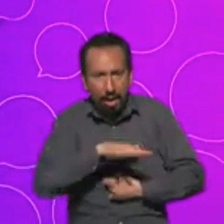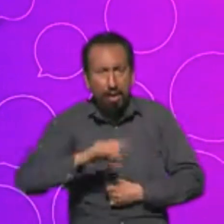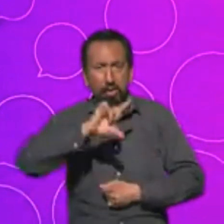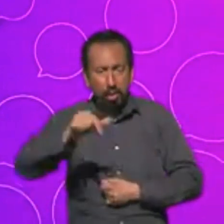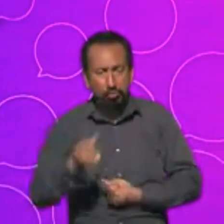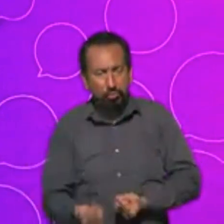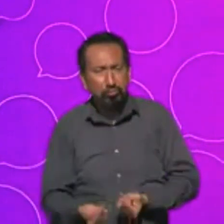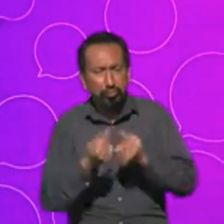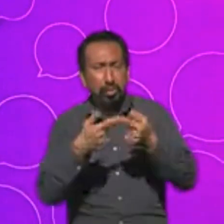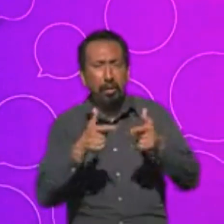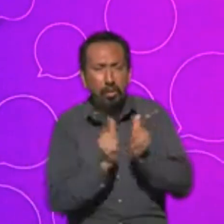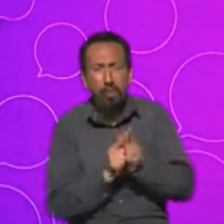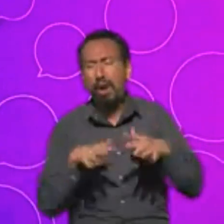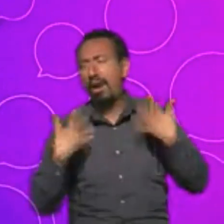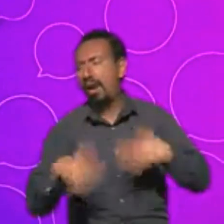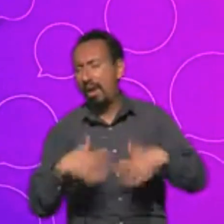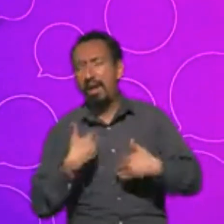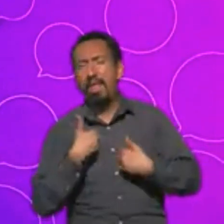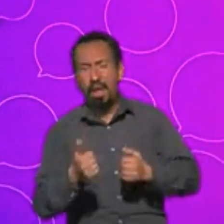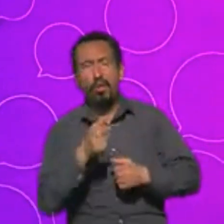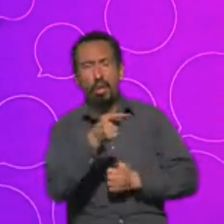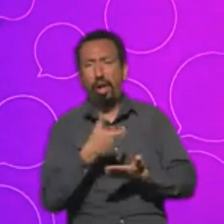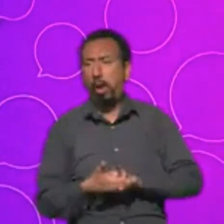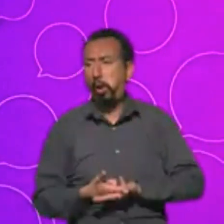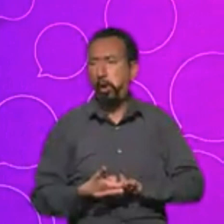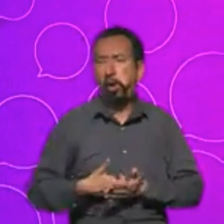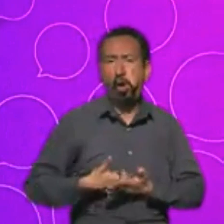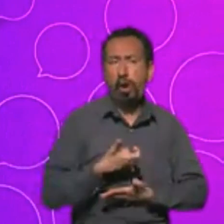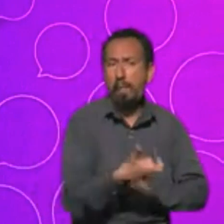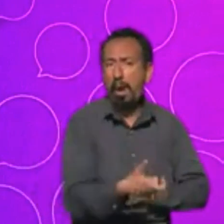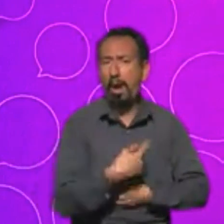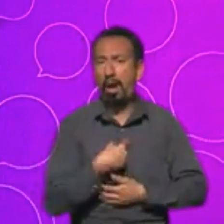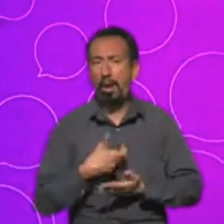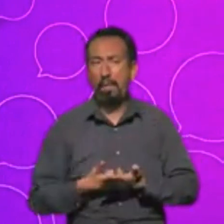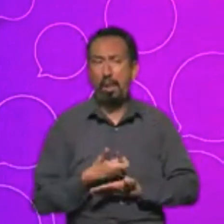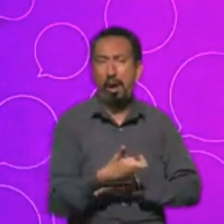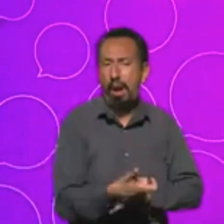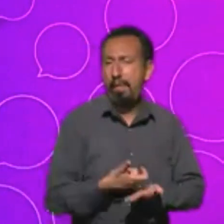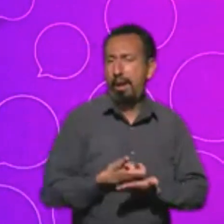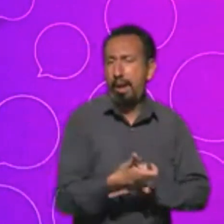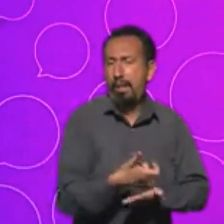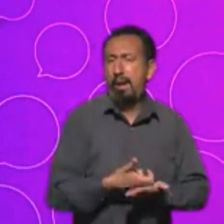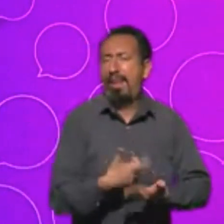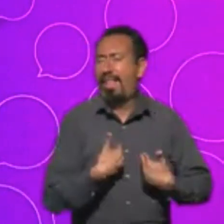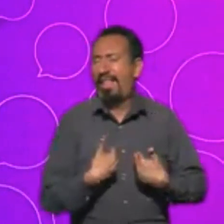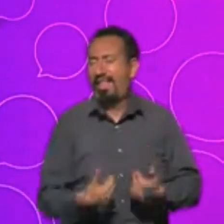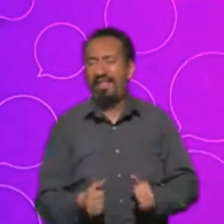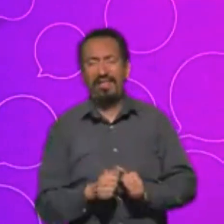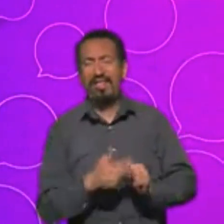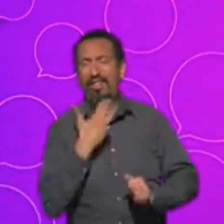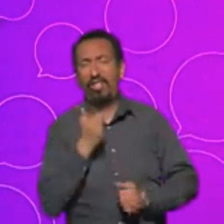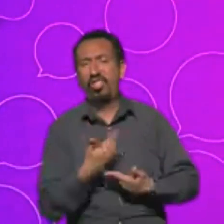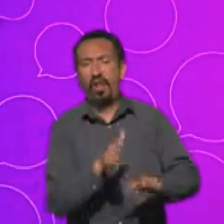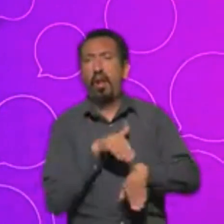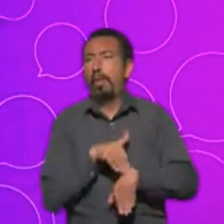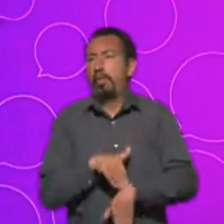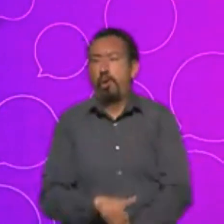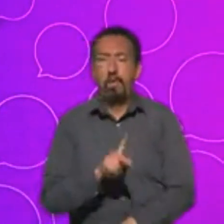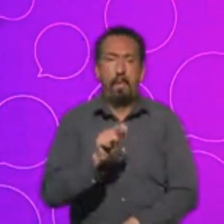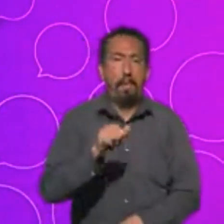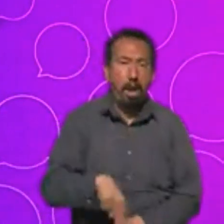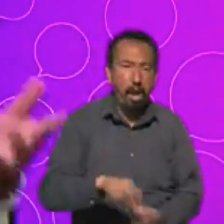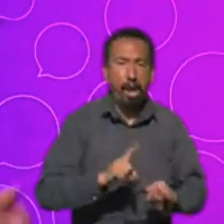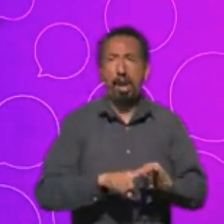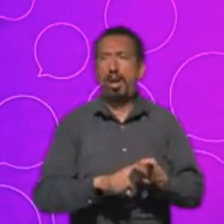entendiendo y sé que hay grupos de poder y grupos que les cobran a ustedes lo que tienen que por ponerlos donde están entonces pues tienen que obedecerle no que al del pan que